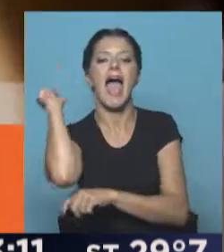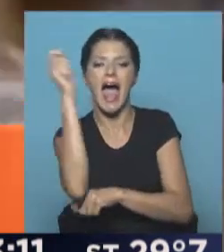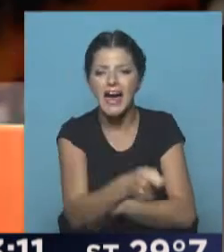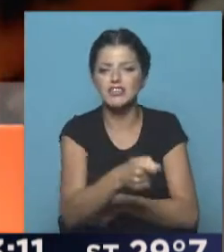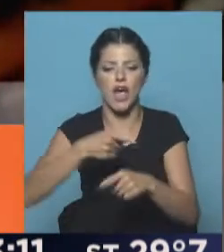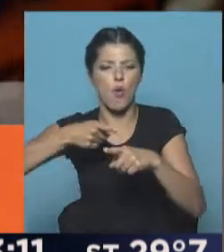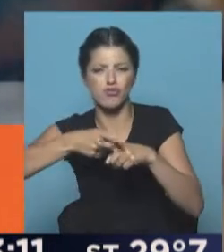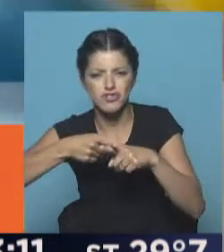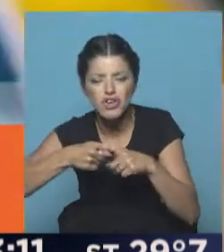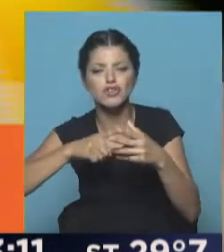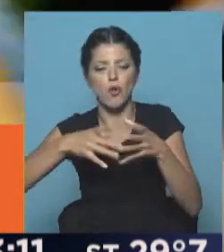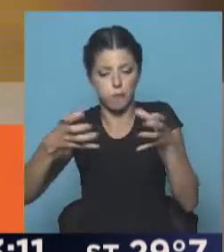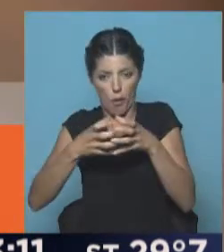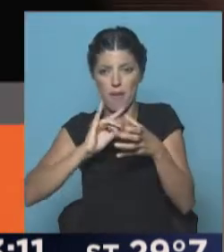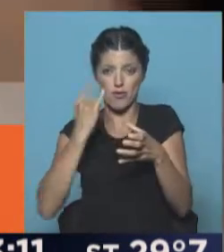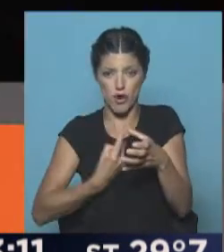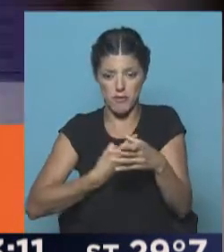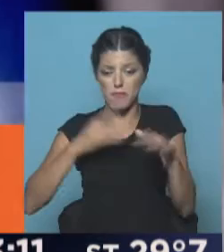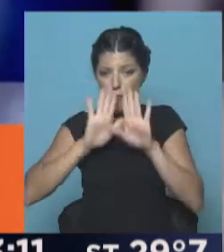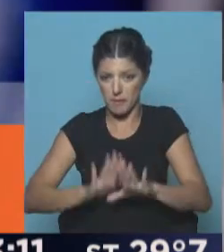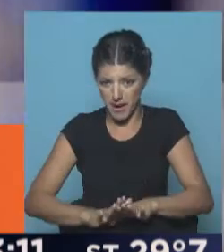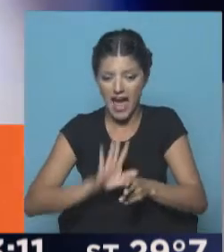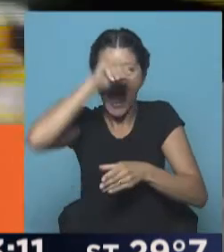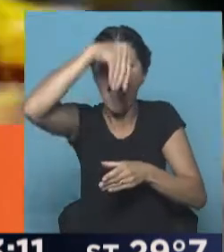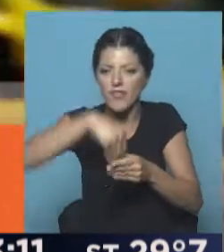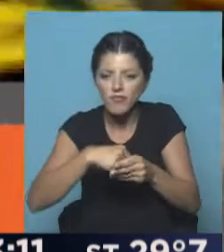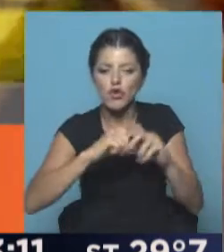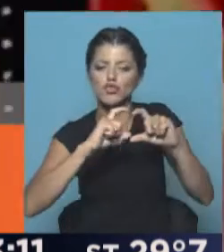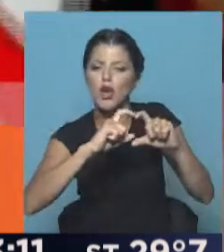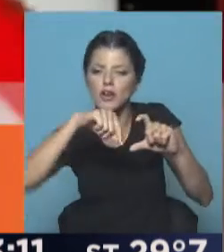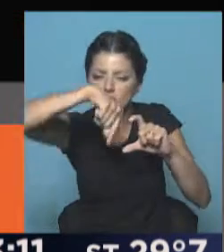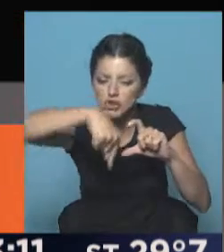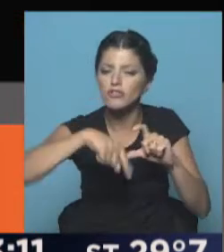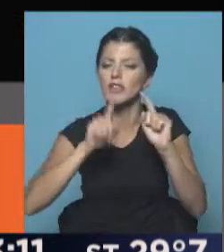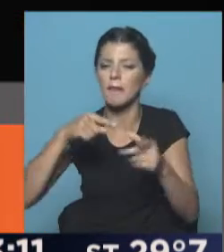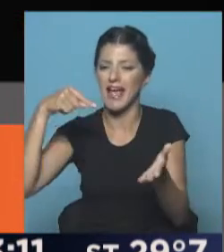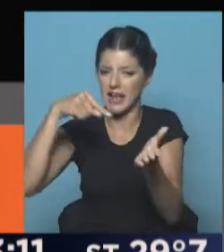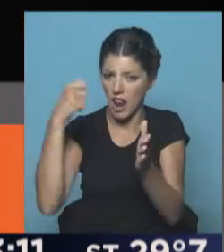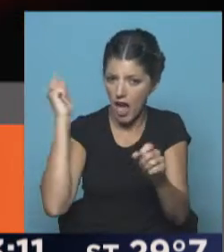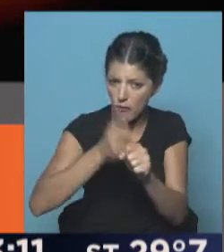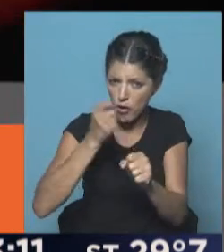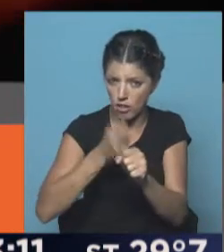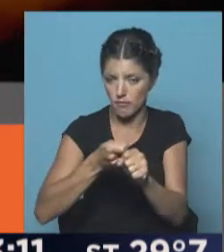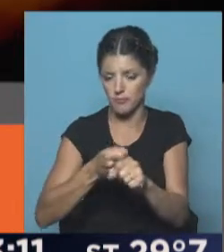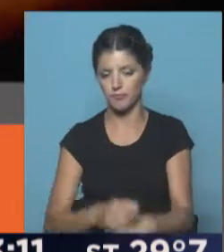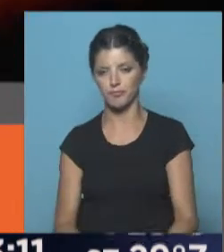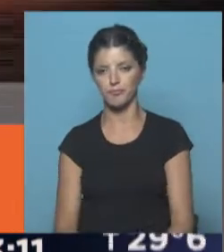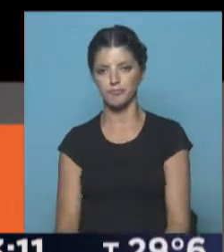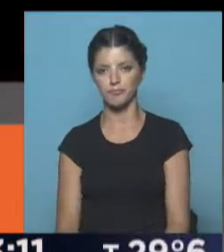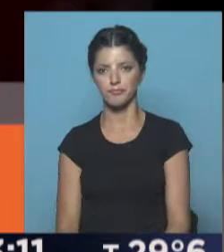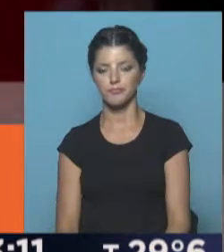cuchillos, bombas improvisadas con clavos y tornillos. Avance, avance, avance sans jamais